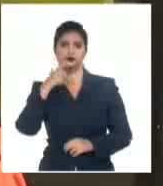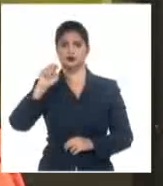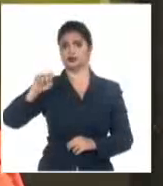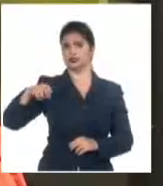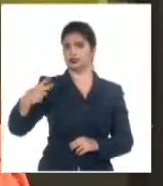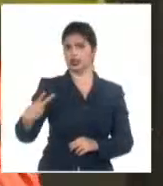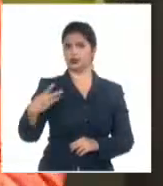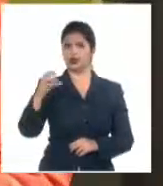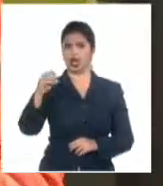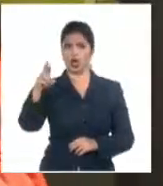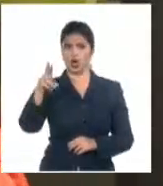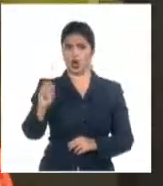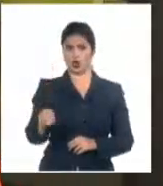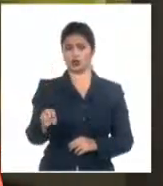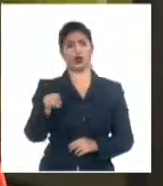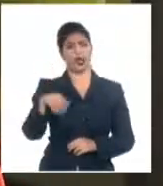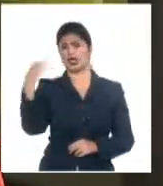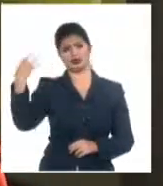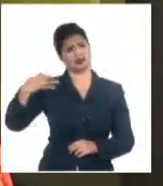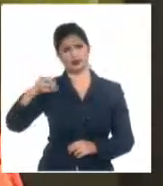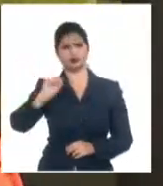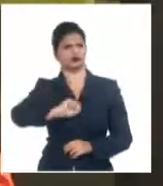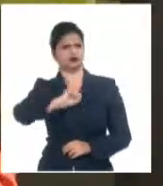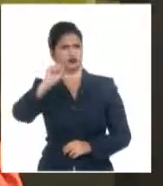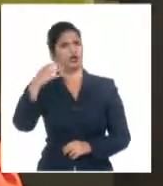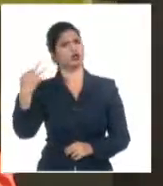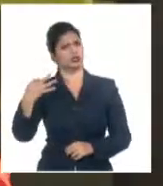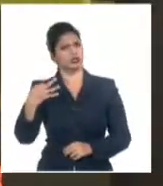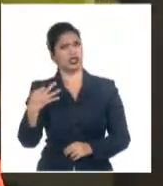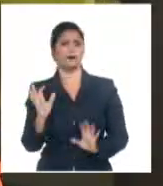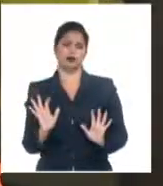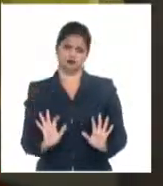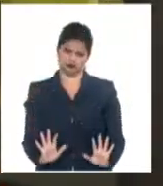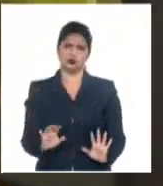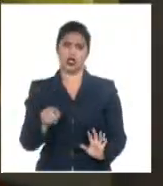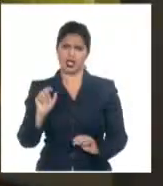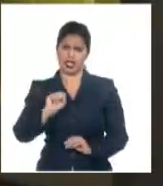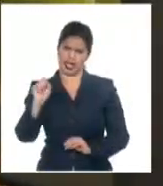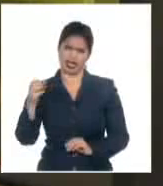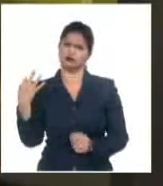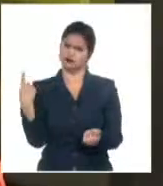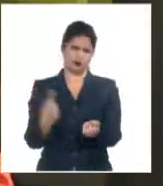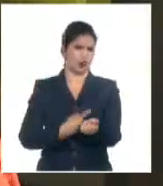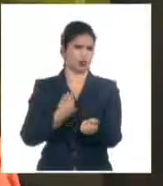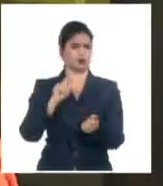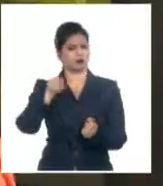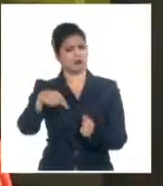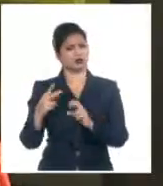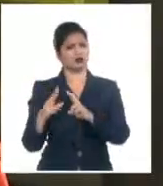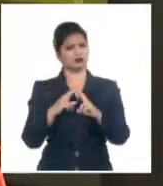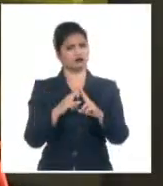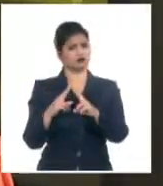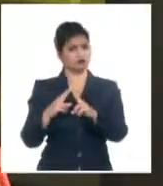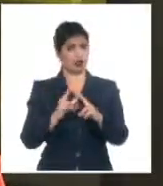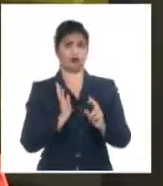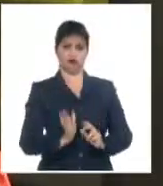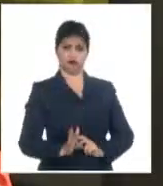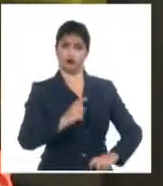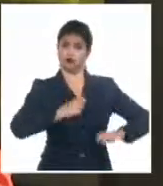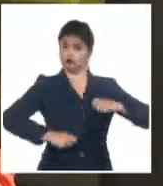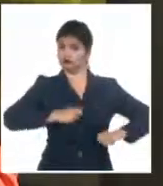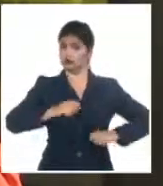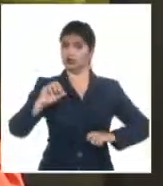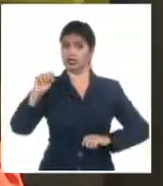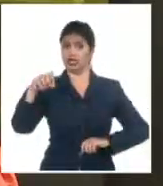que ustedes saben, es prácticamente al seguro, salvo que ocurra un milagro. Mañana Omar Durán y su guía Junior Kinderán estarán primero